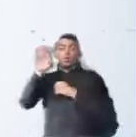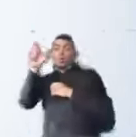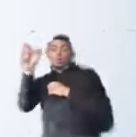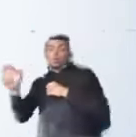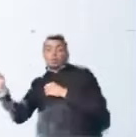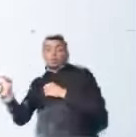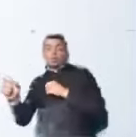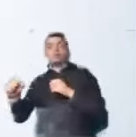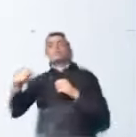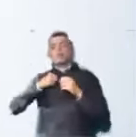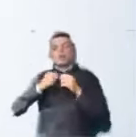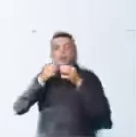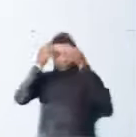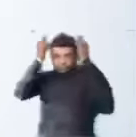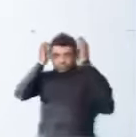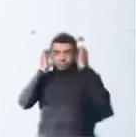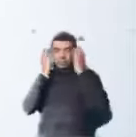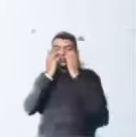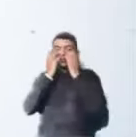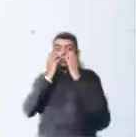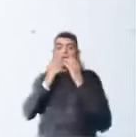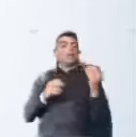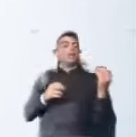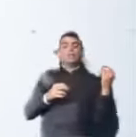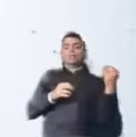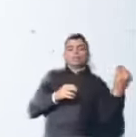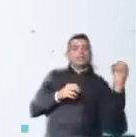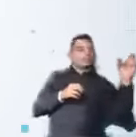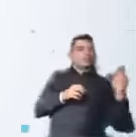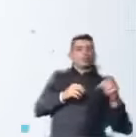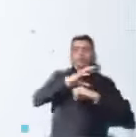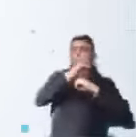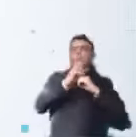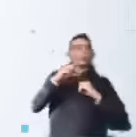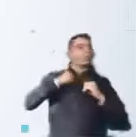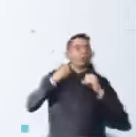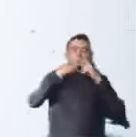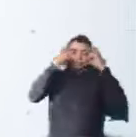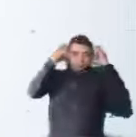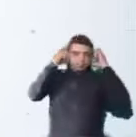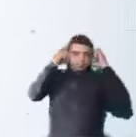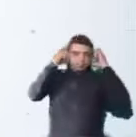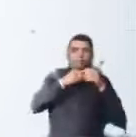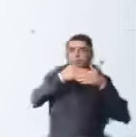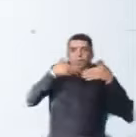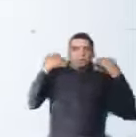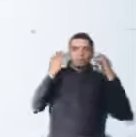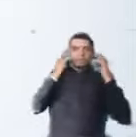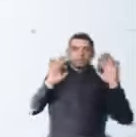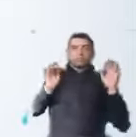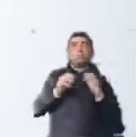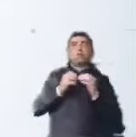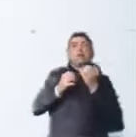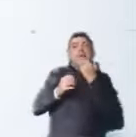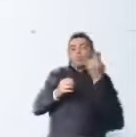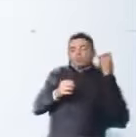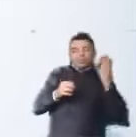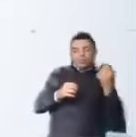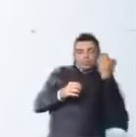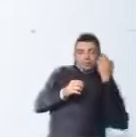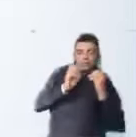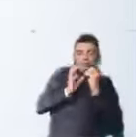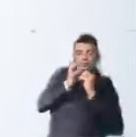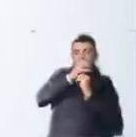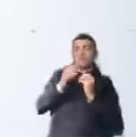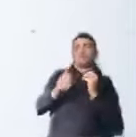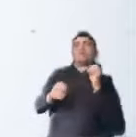está infectado no lo tiene. Si esa persona estornuda, las moléculas, todas esas partículas van a quedar